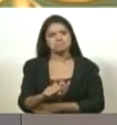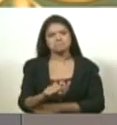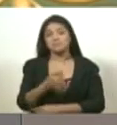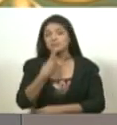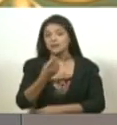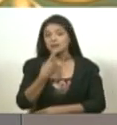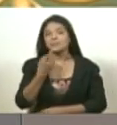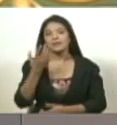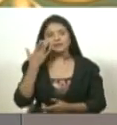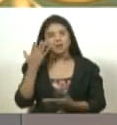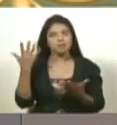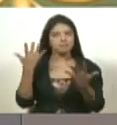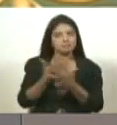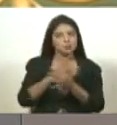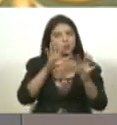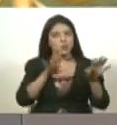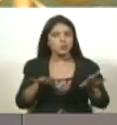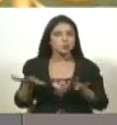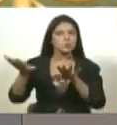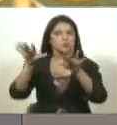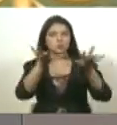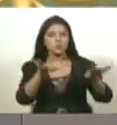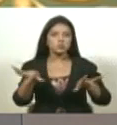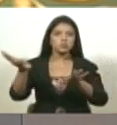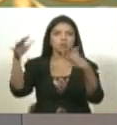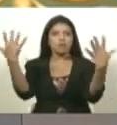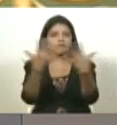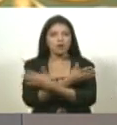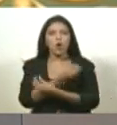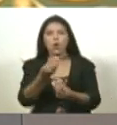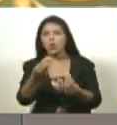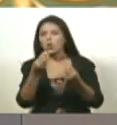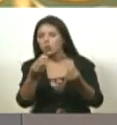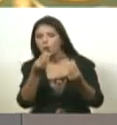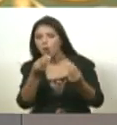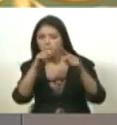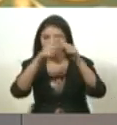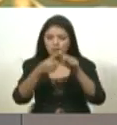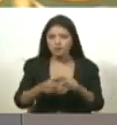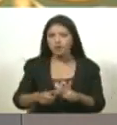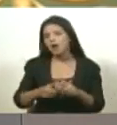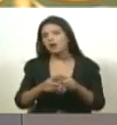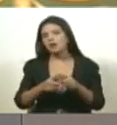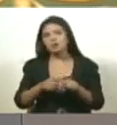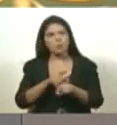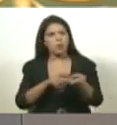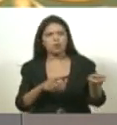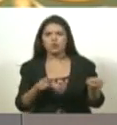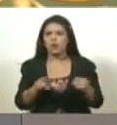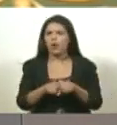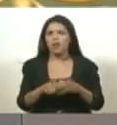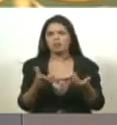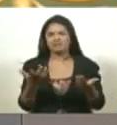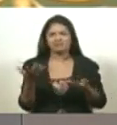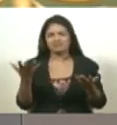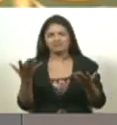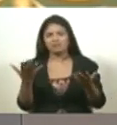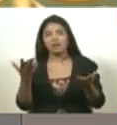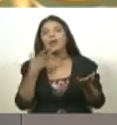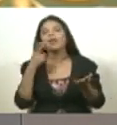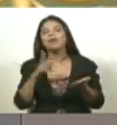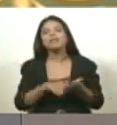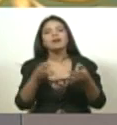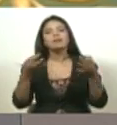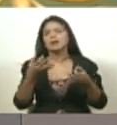del gaslighting y hablo del pote de humo y hablo de cómo se manejan las cifras y se juegan como ellas, como si fueran pelota. La verdad ya no